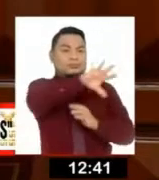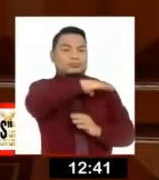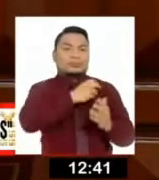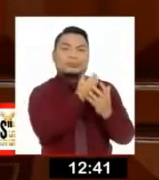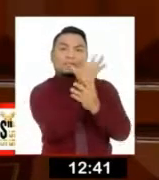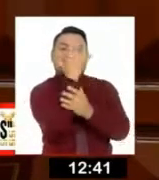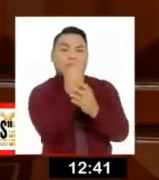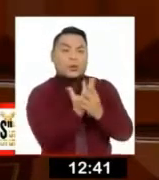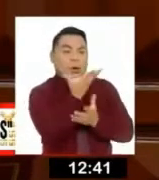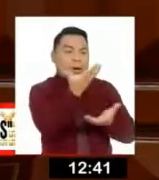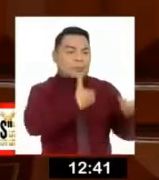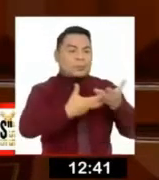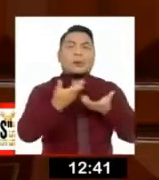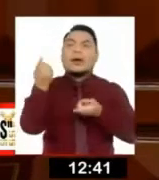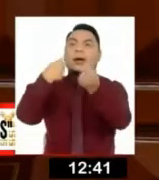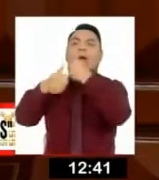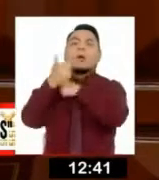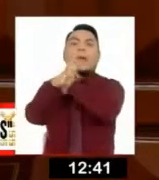desarrollo productivo,